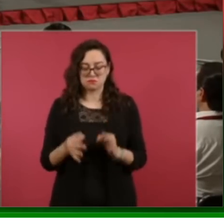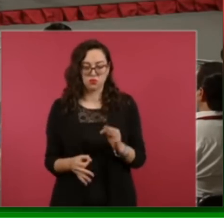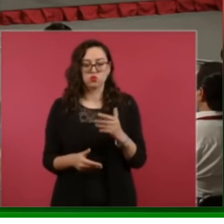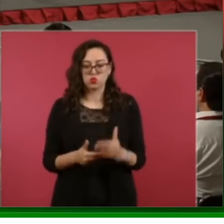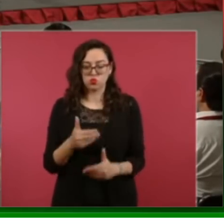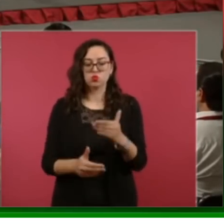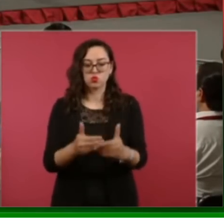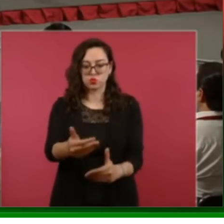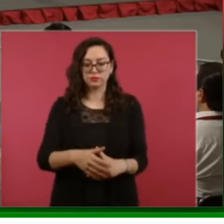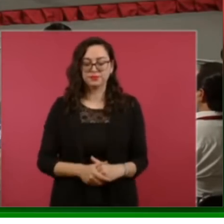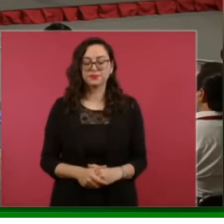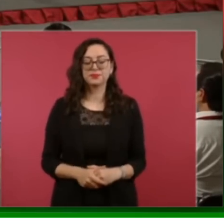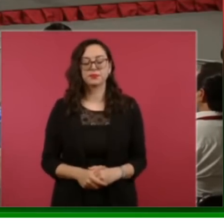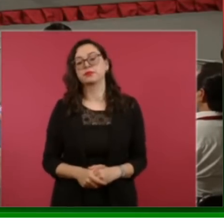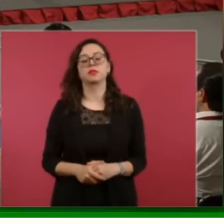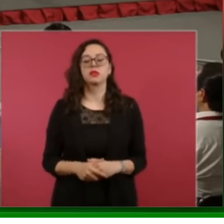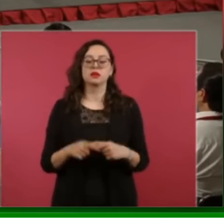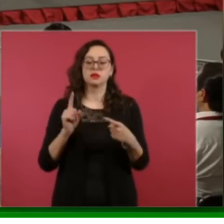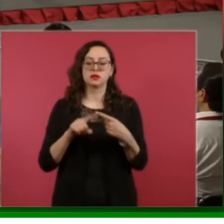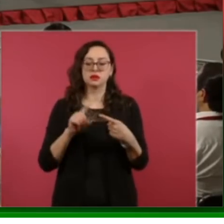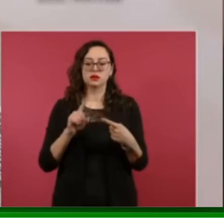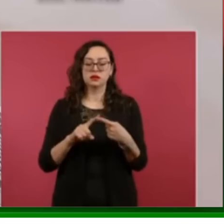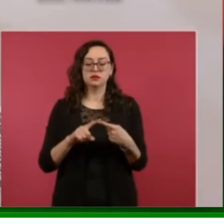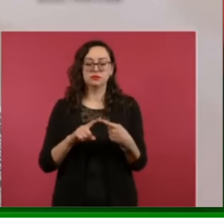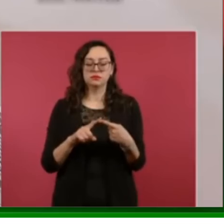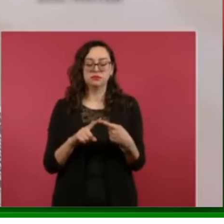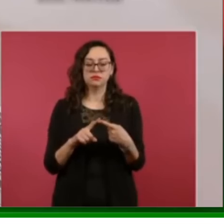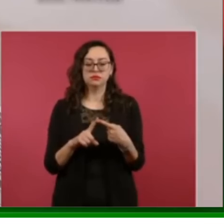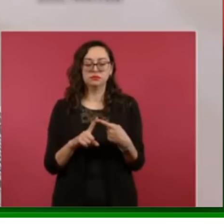juicios. En primer orden, tenemos que